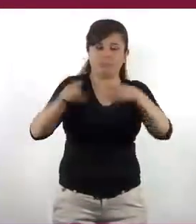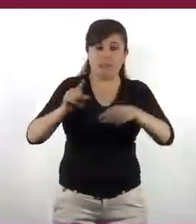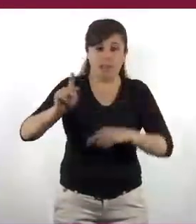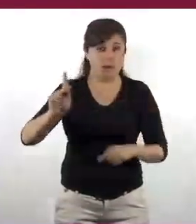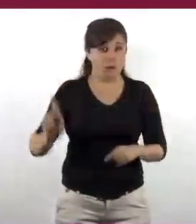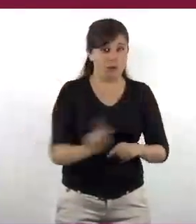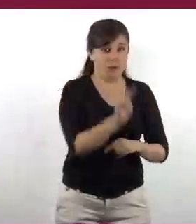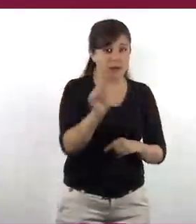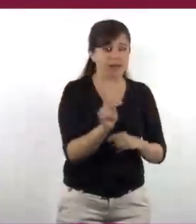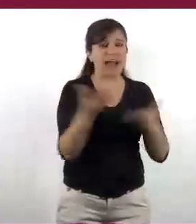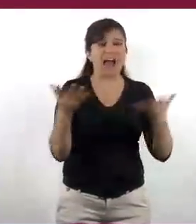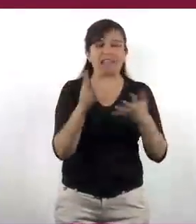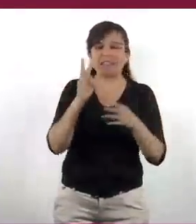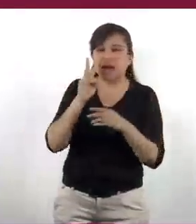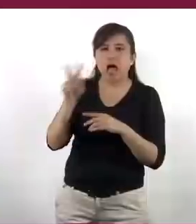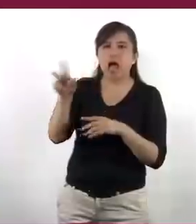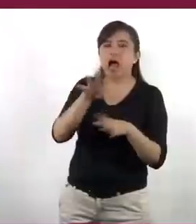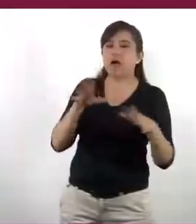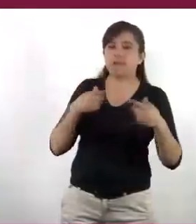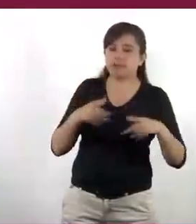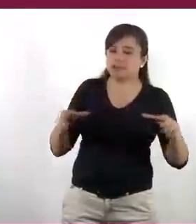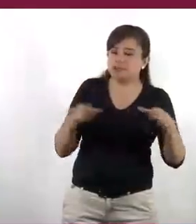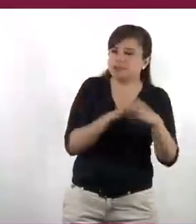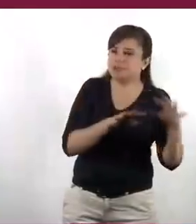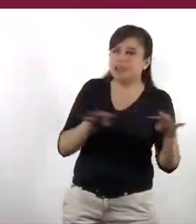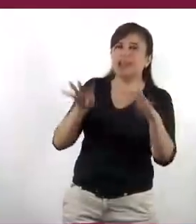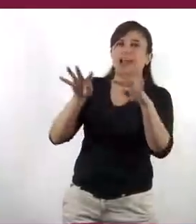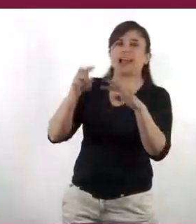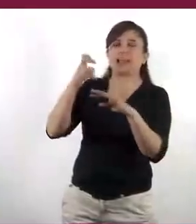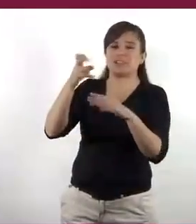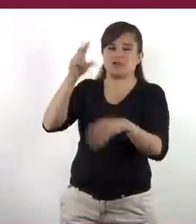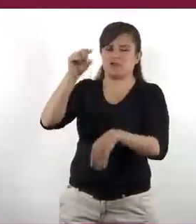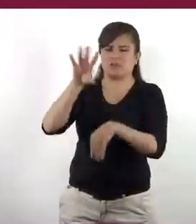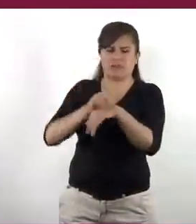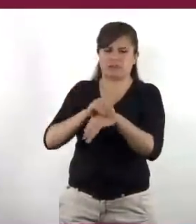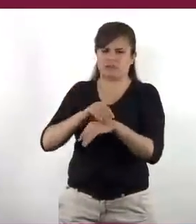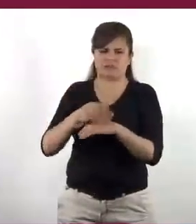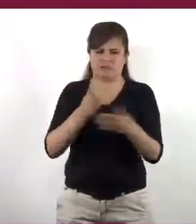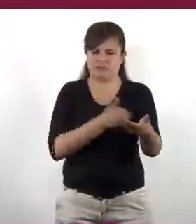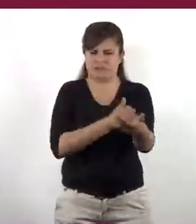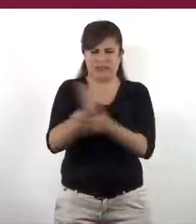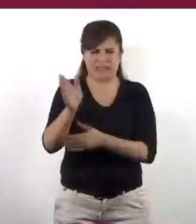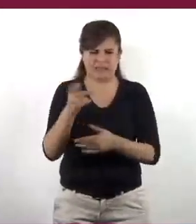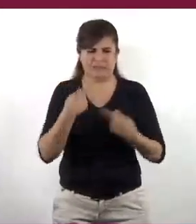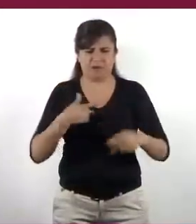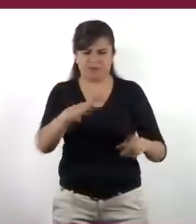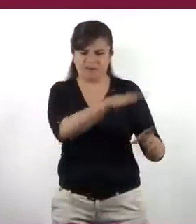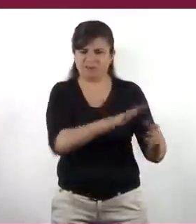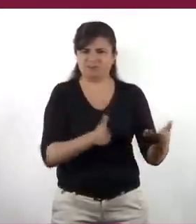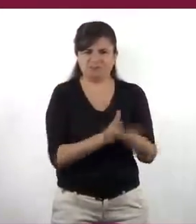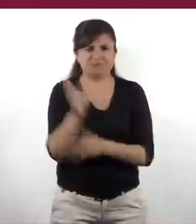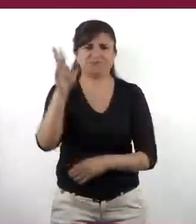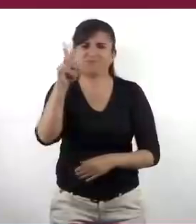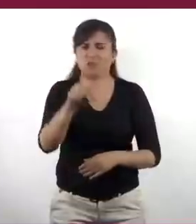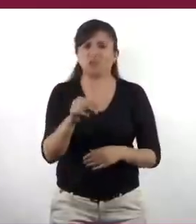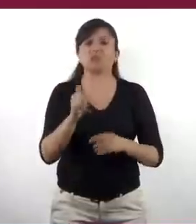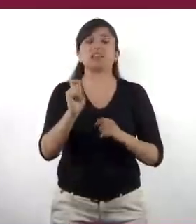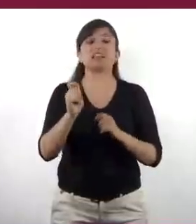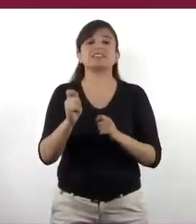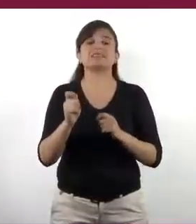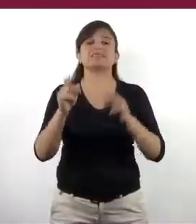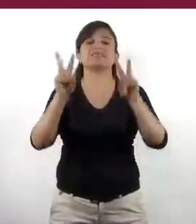se hizo patente, pero nunca permitió que éste interviniera en los asuntos públicos. Fue así que se acuñó la